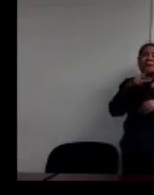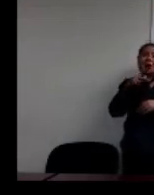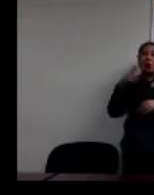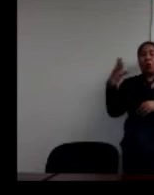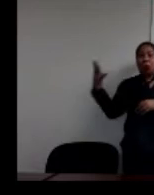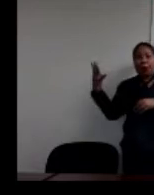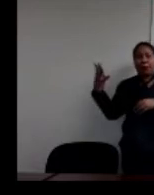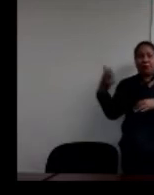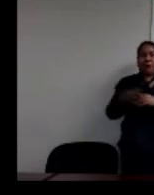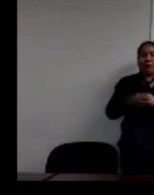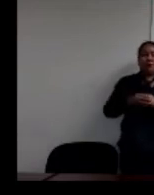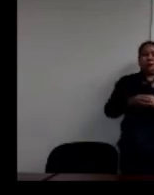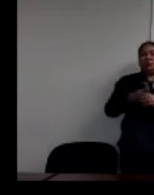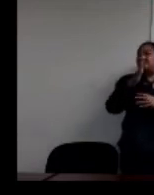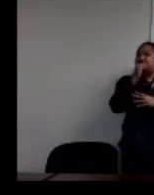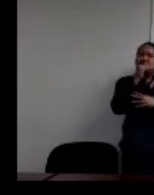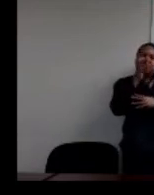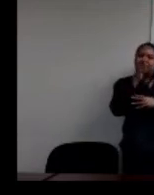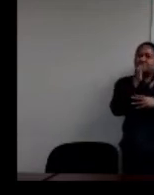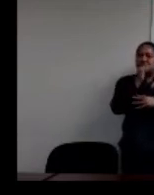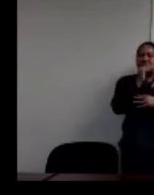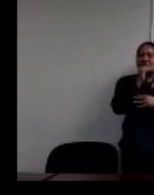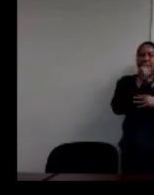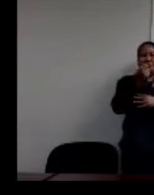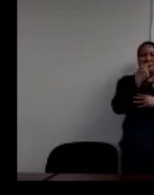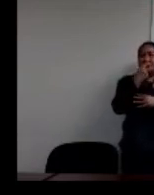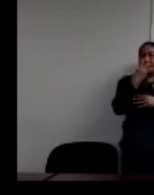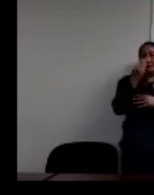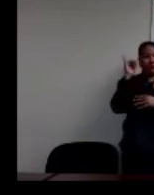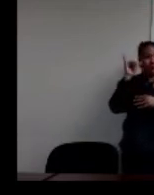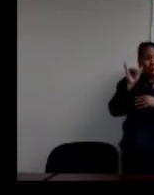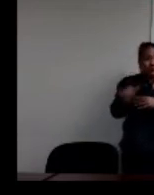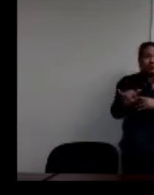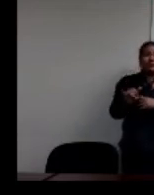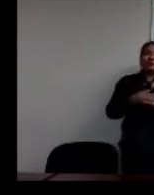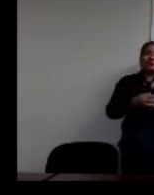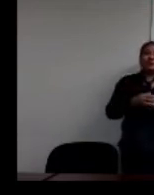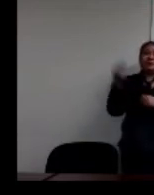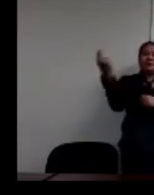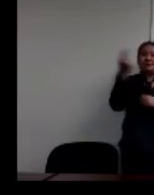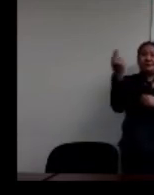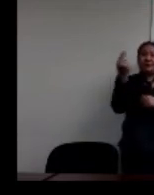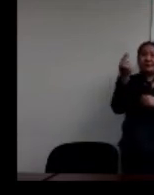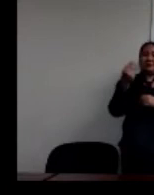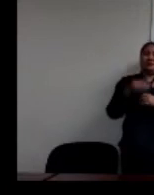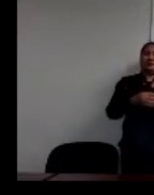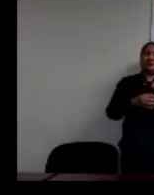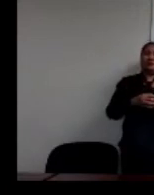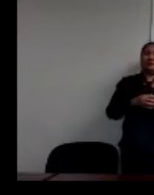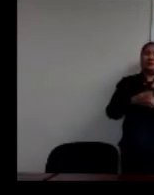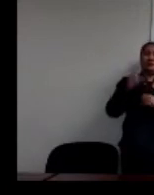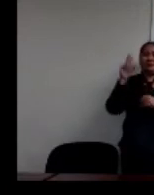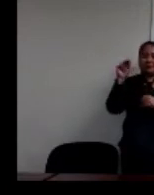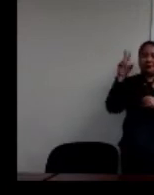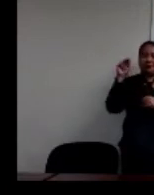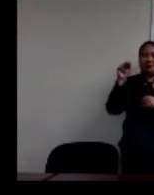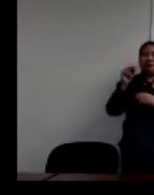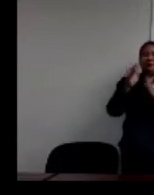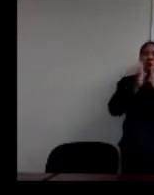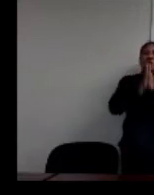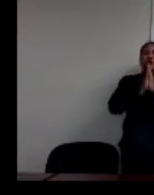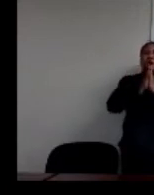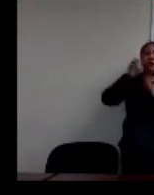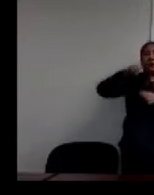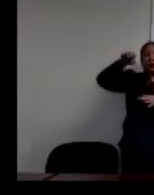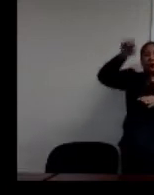Entonces, eso se llama un abuso del medicamento. ¿Sí? Entonces, por eso le pongo yo aquí en rojo, no incrementar